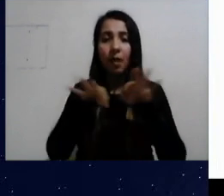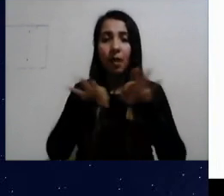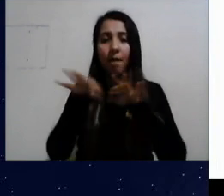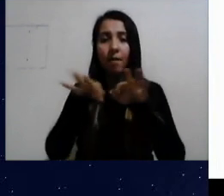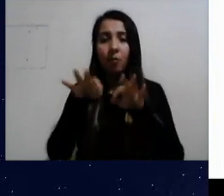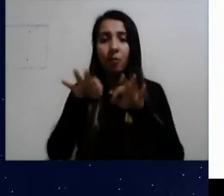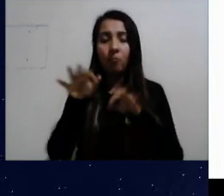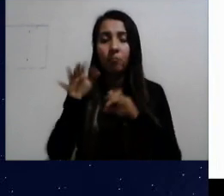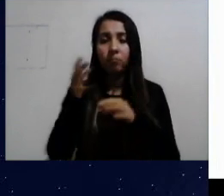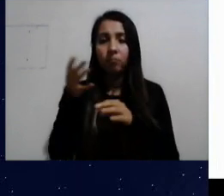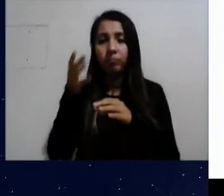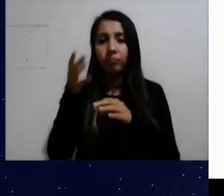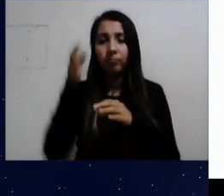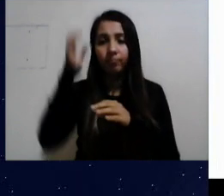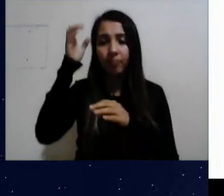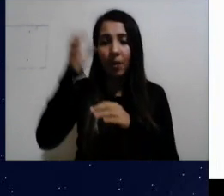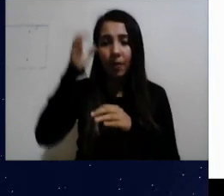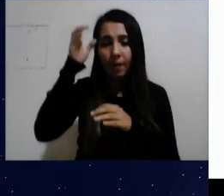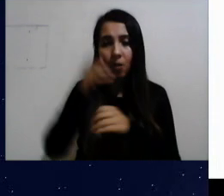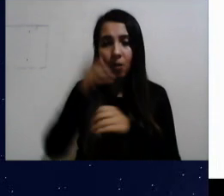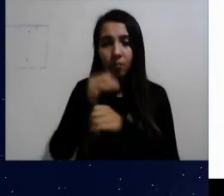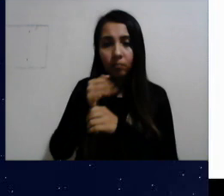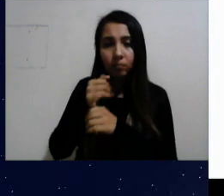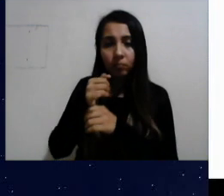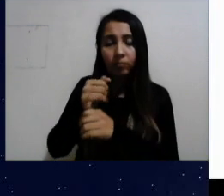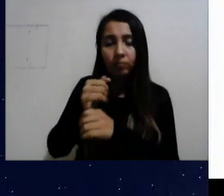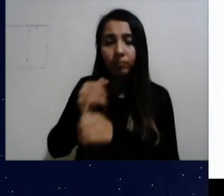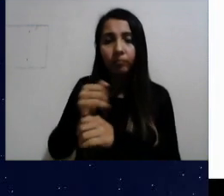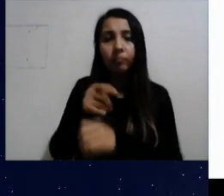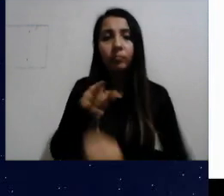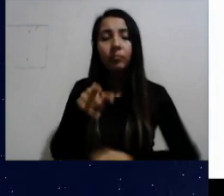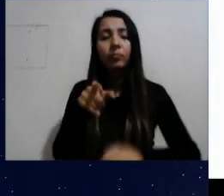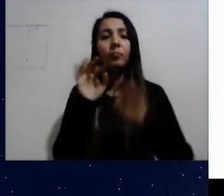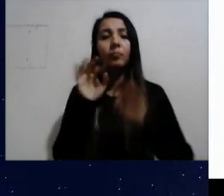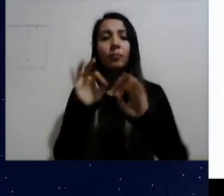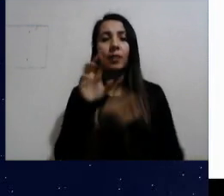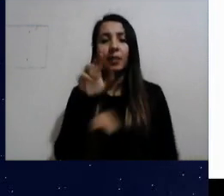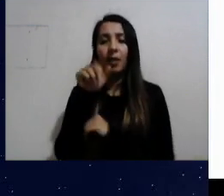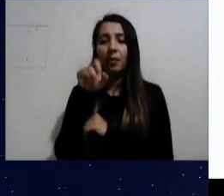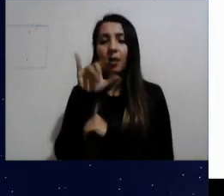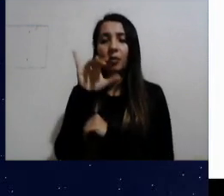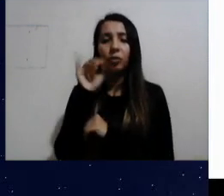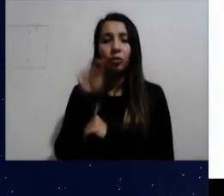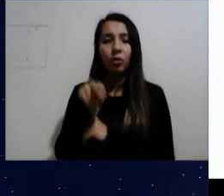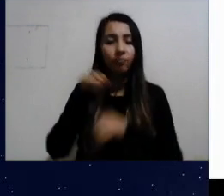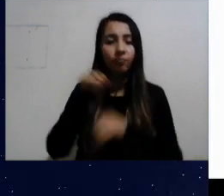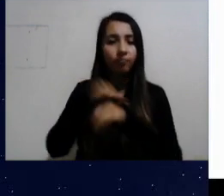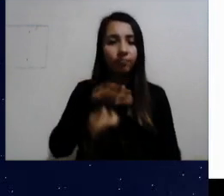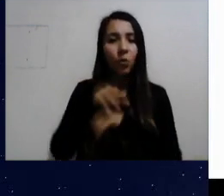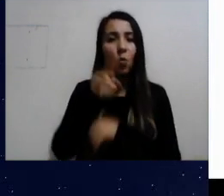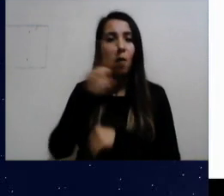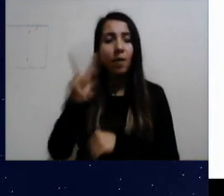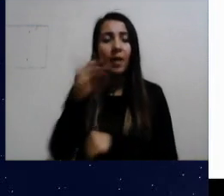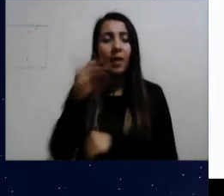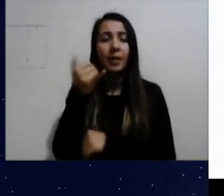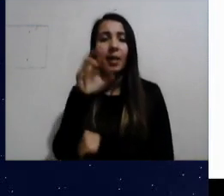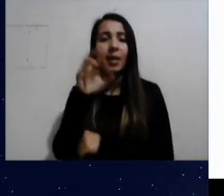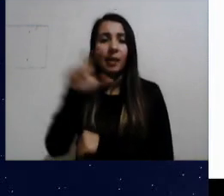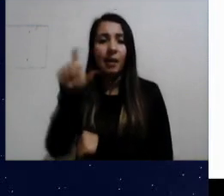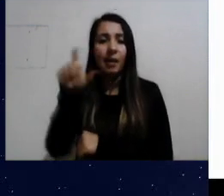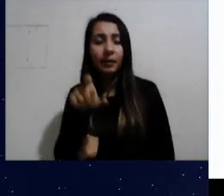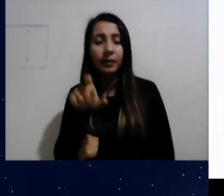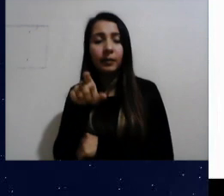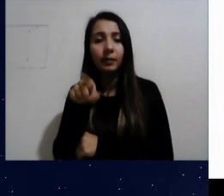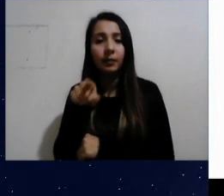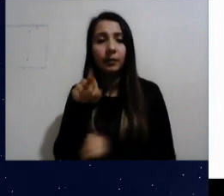cómo el efecto de la radiación ultravioleta y rayos X de la estrella no solo genera una